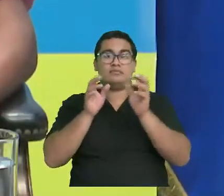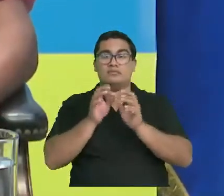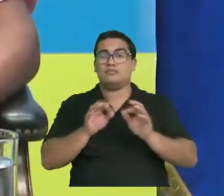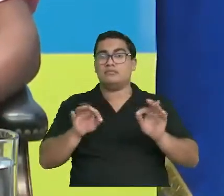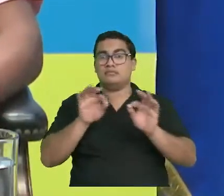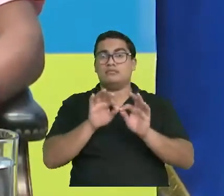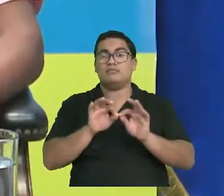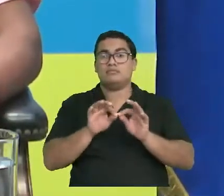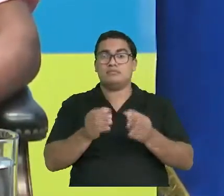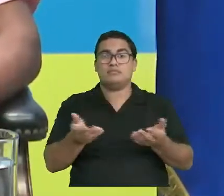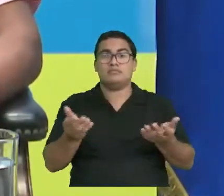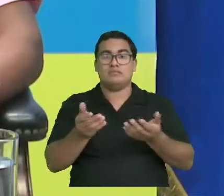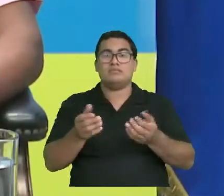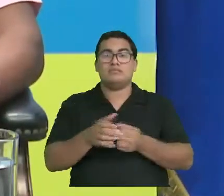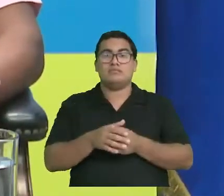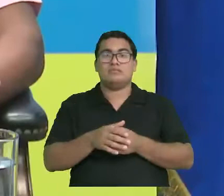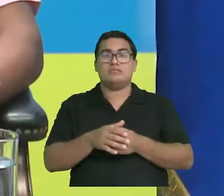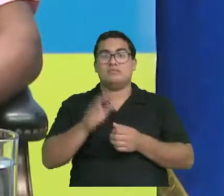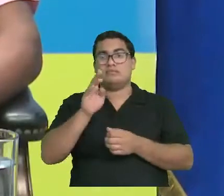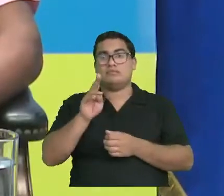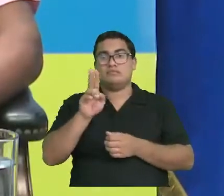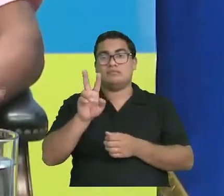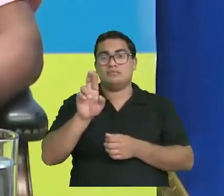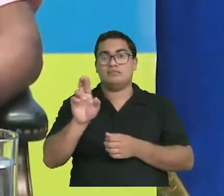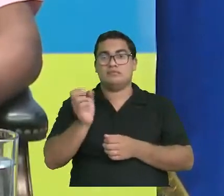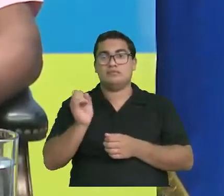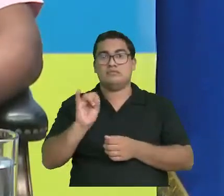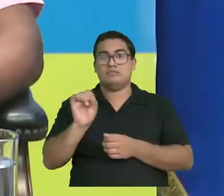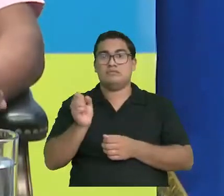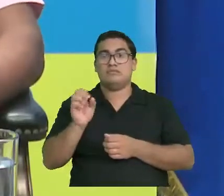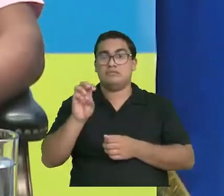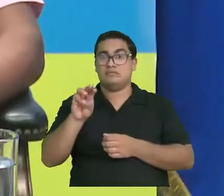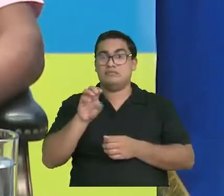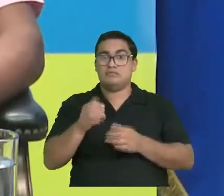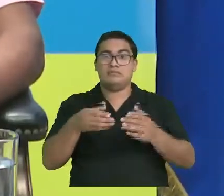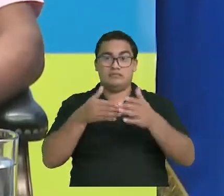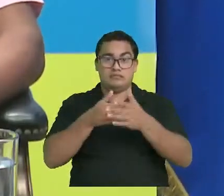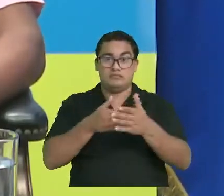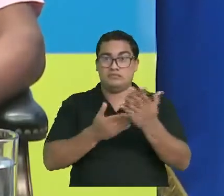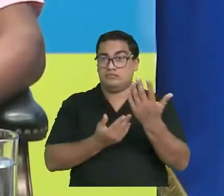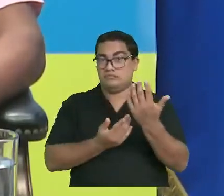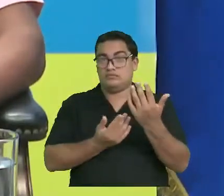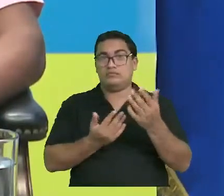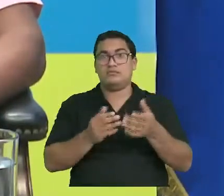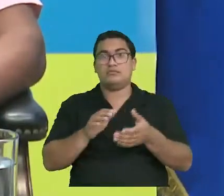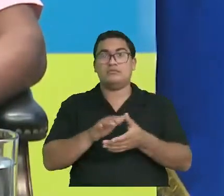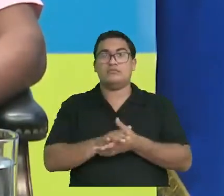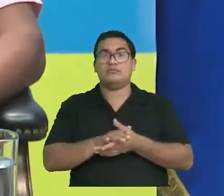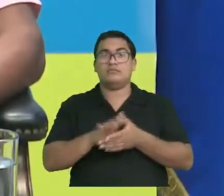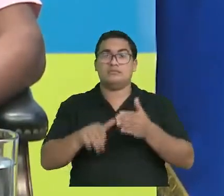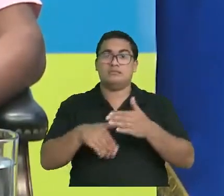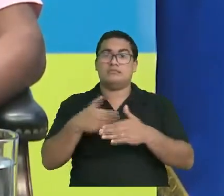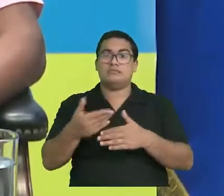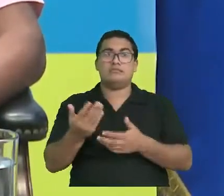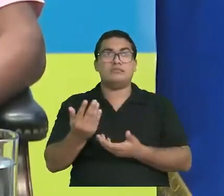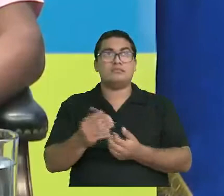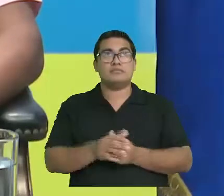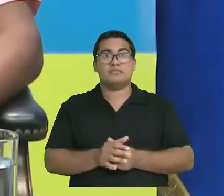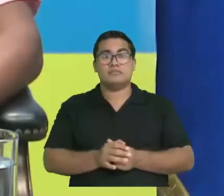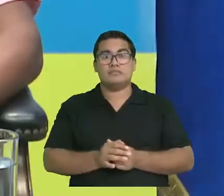trastorno singular como es el bruxismo. Usted no le cambie de canal, amigos televidentes, que ya